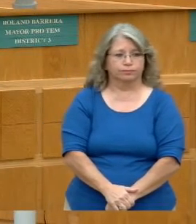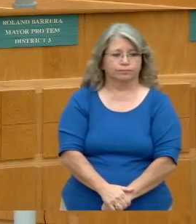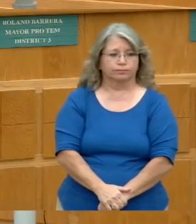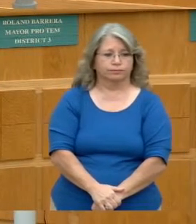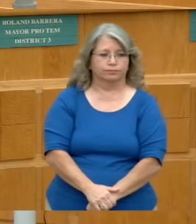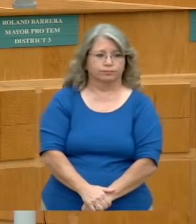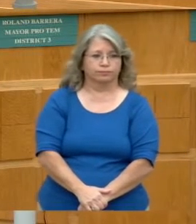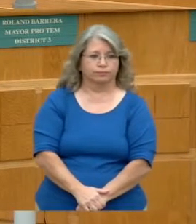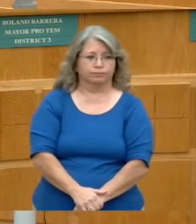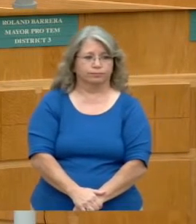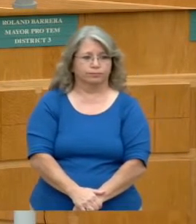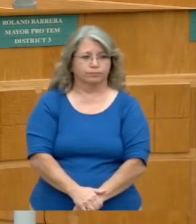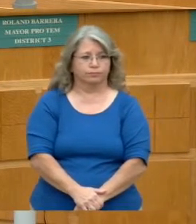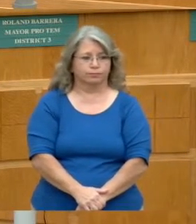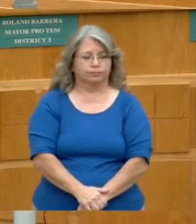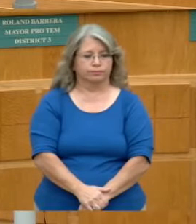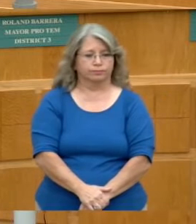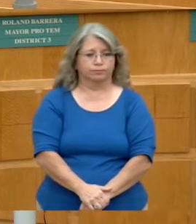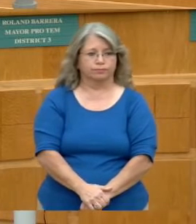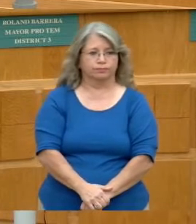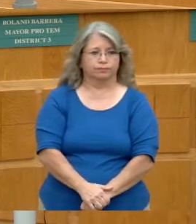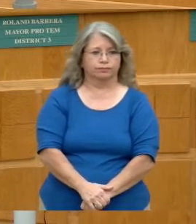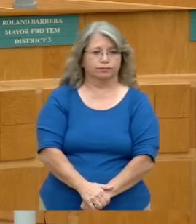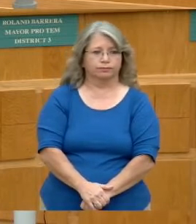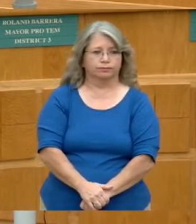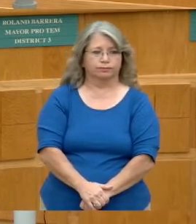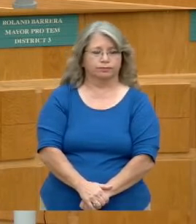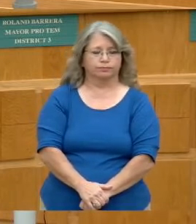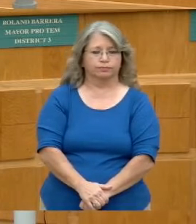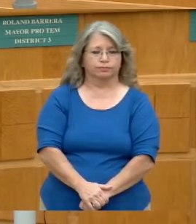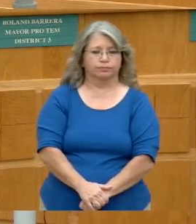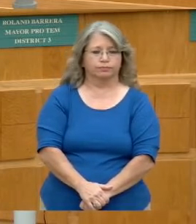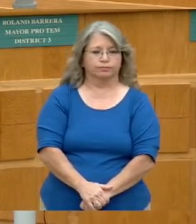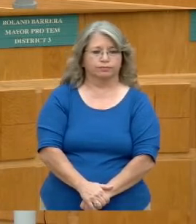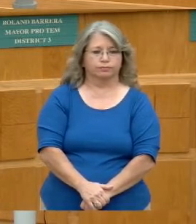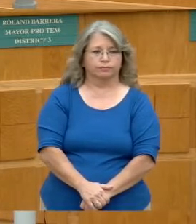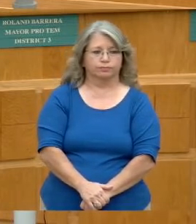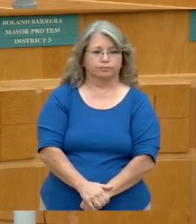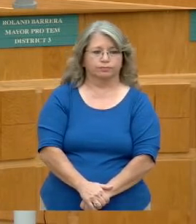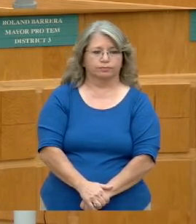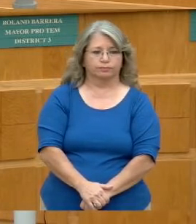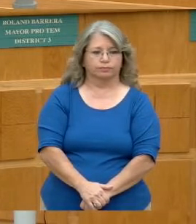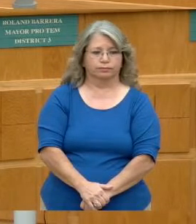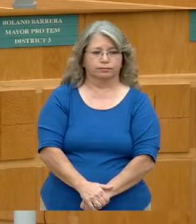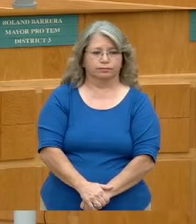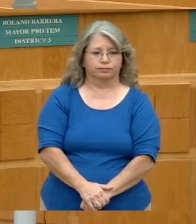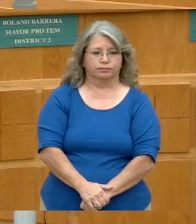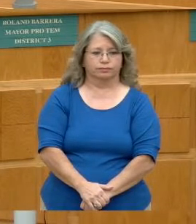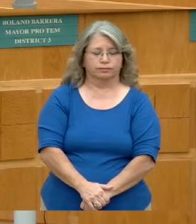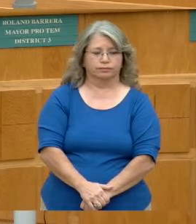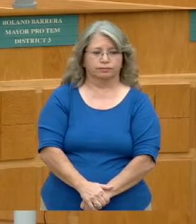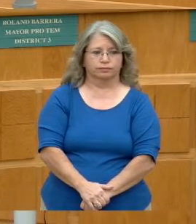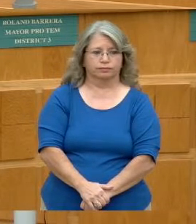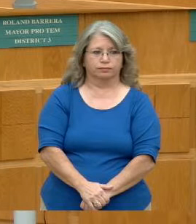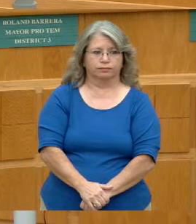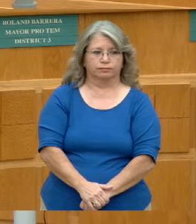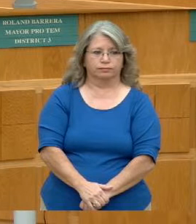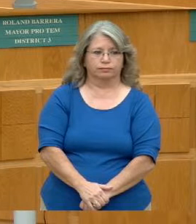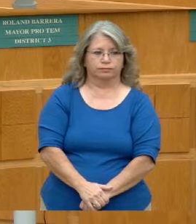bajo investigación, pero la situación está controlada. Nuestros agentes de la ley han estado preparados para asistir al FBI, que